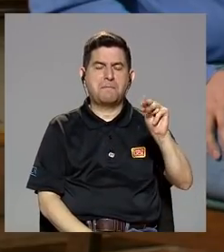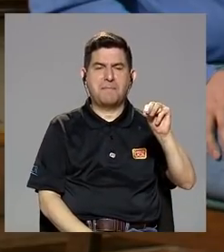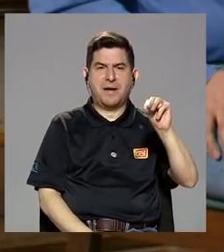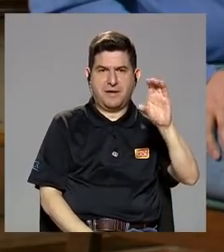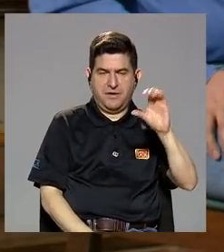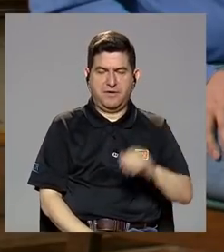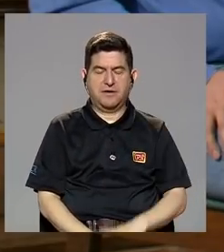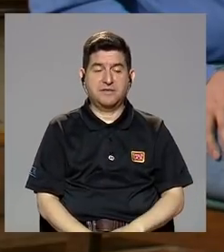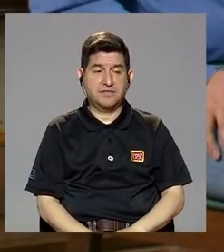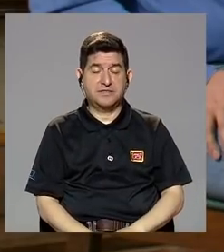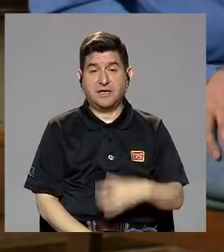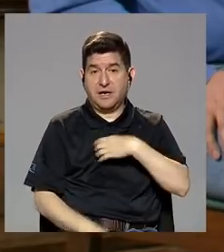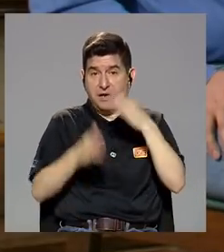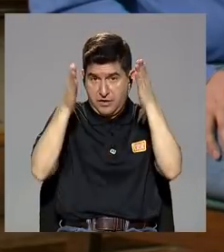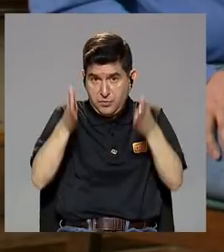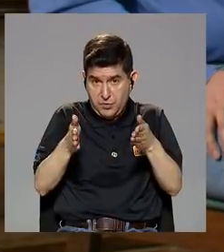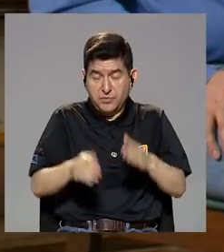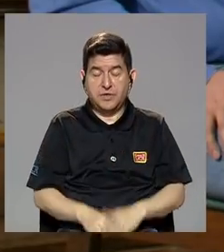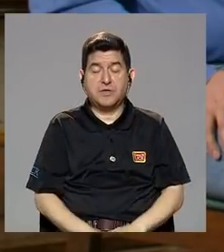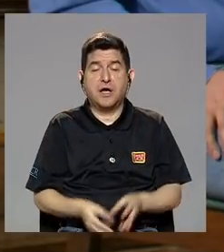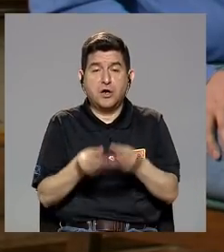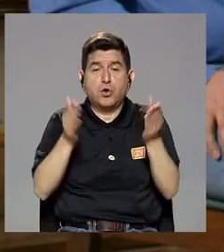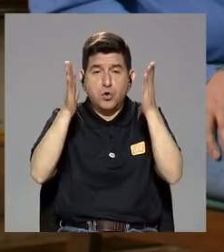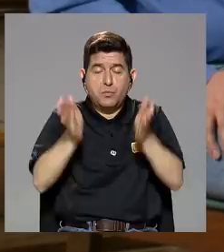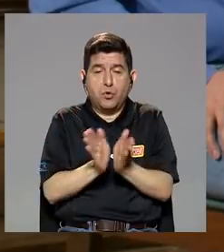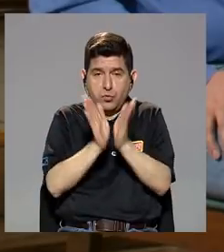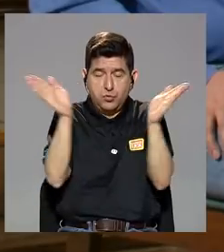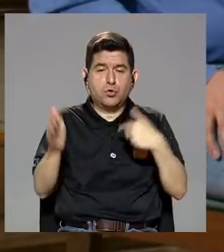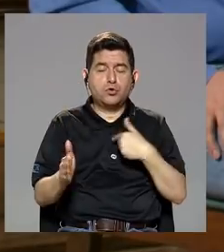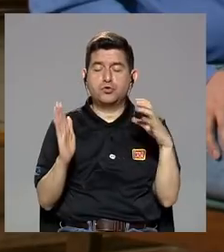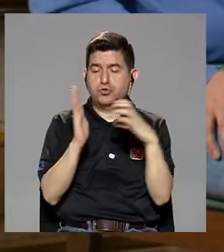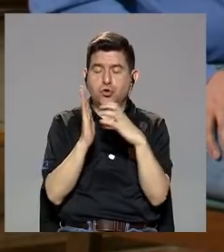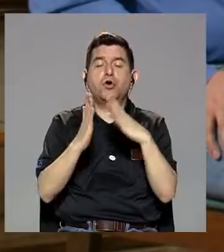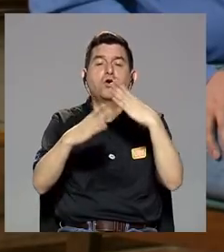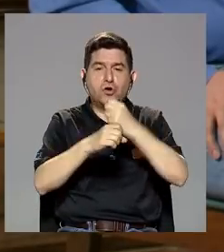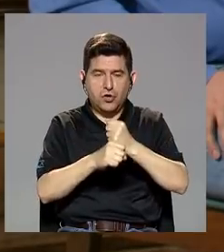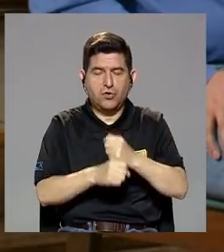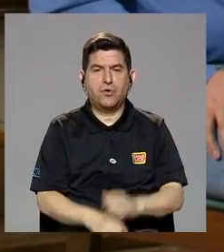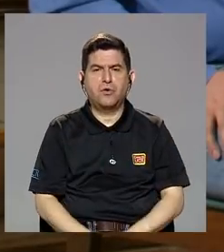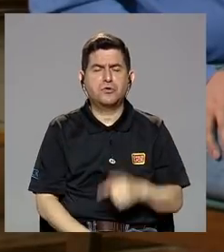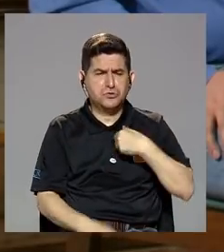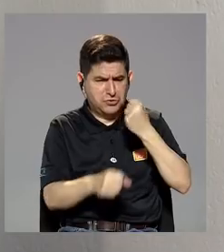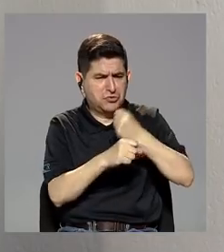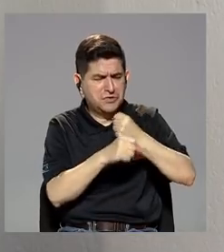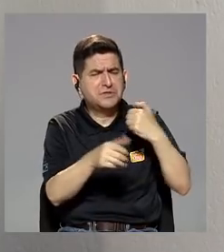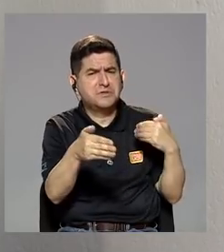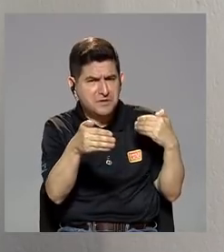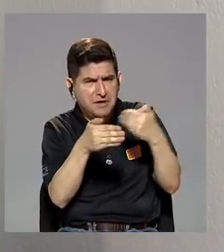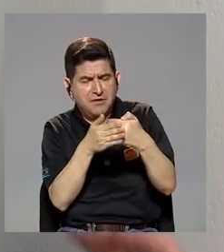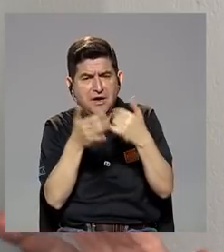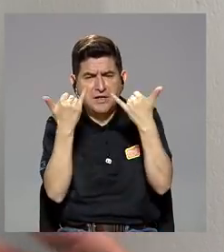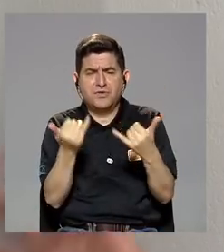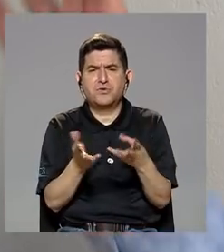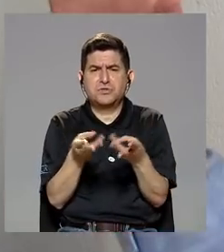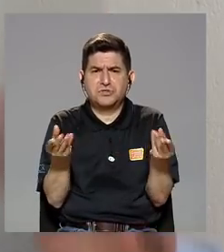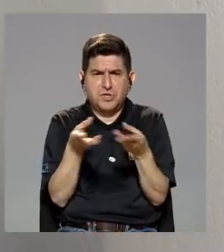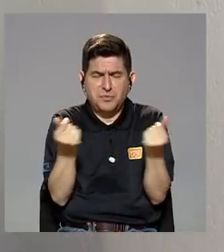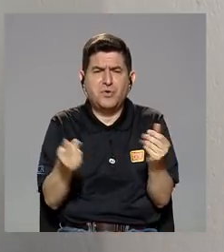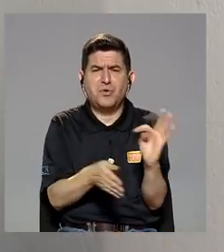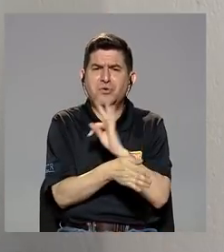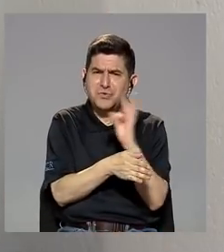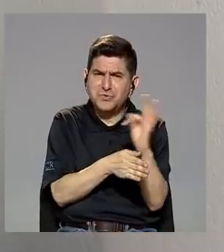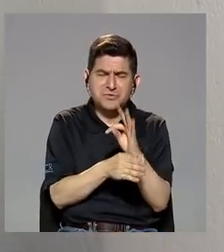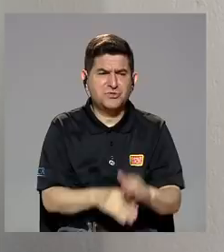que era el dueño de fabulosos a 2 y productor general yo le había hecho los guiones estaba trabajando muy cerca de la producción para mí en